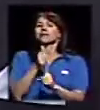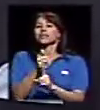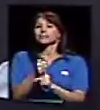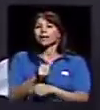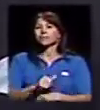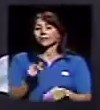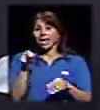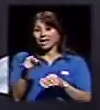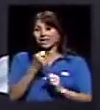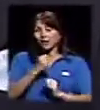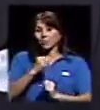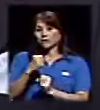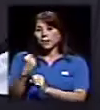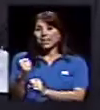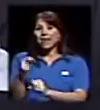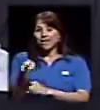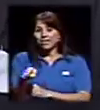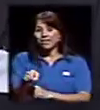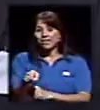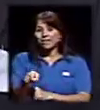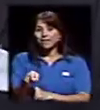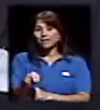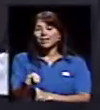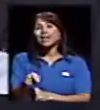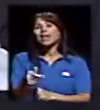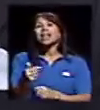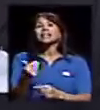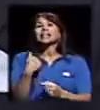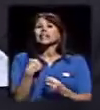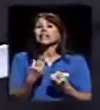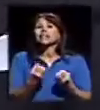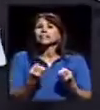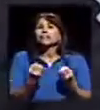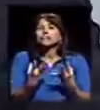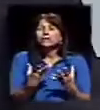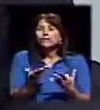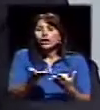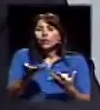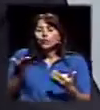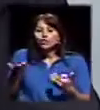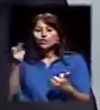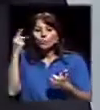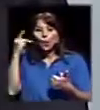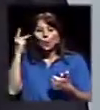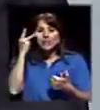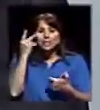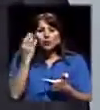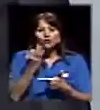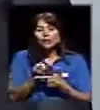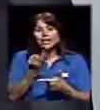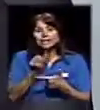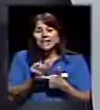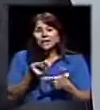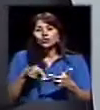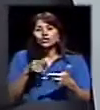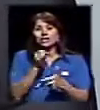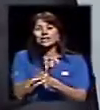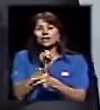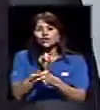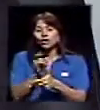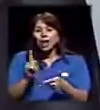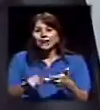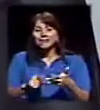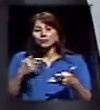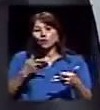municipalidad está la acumulación, llamémosle así, de recursos políticos, financieros, institucionales, de